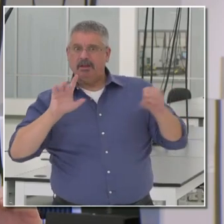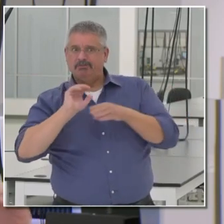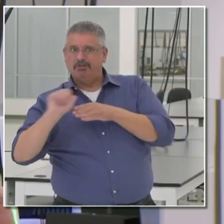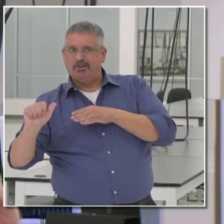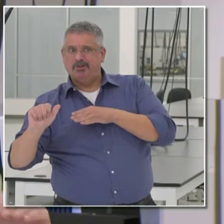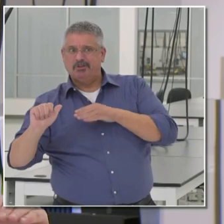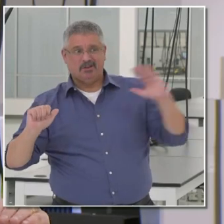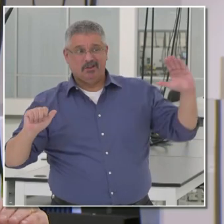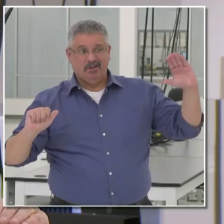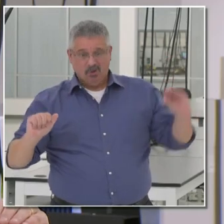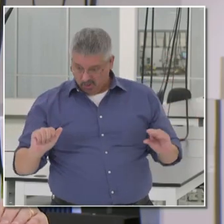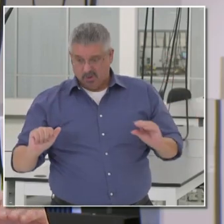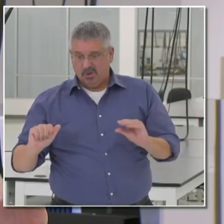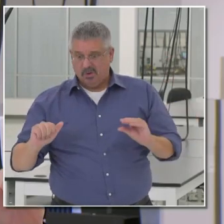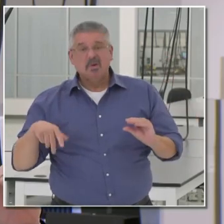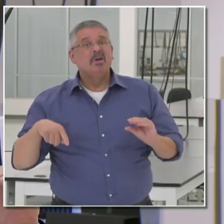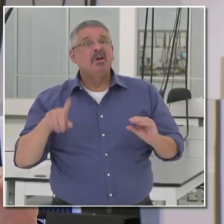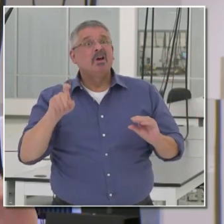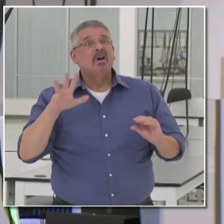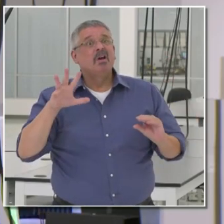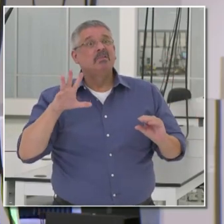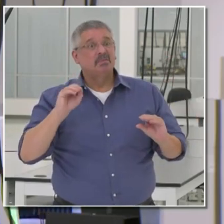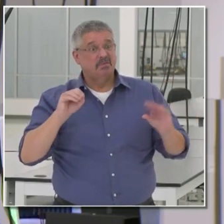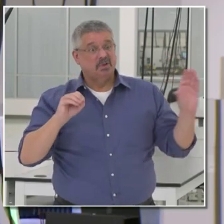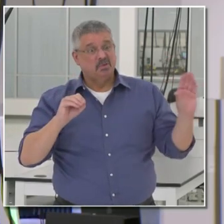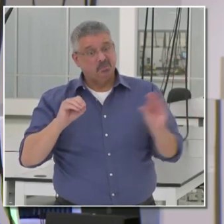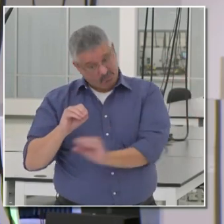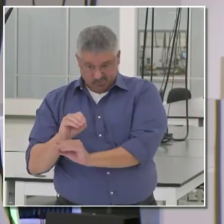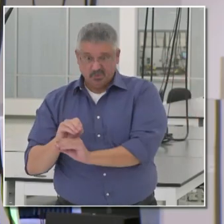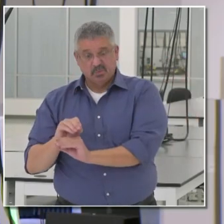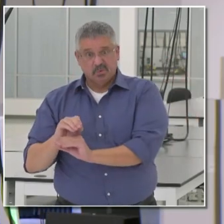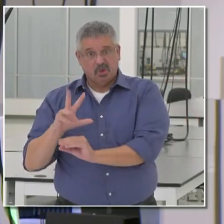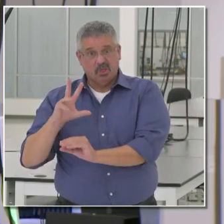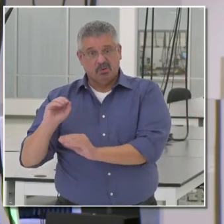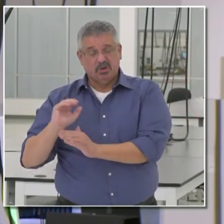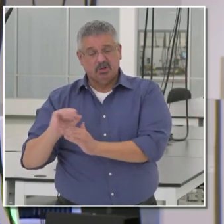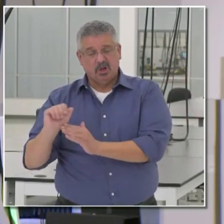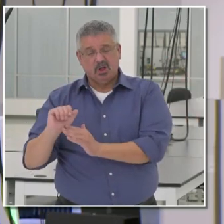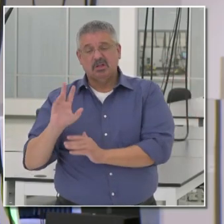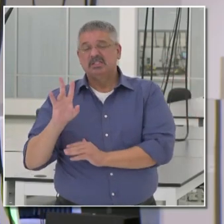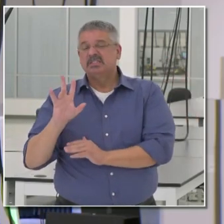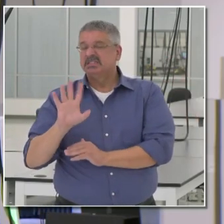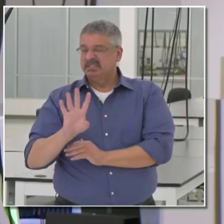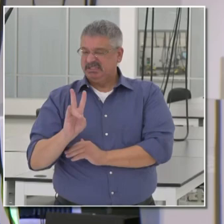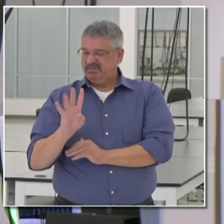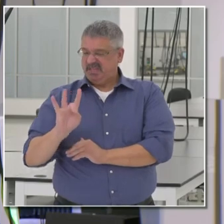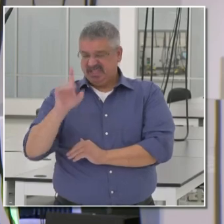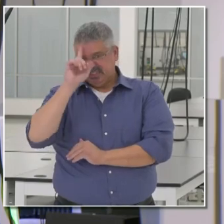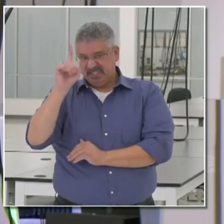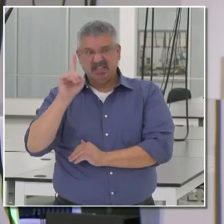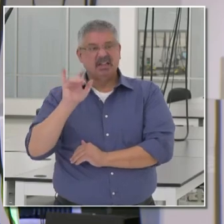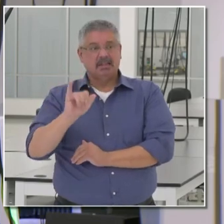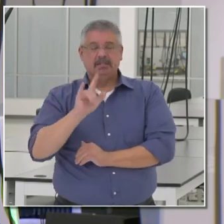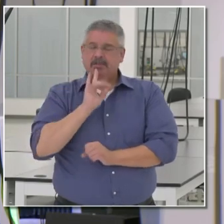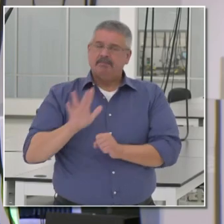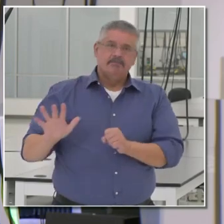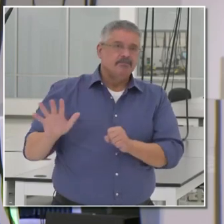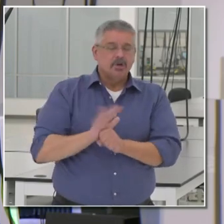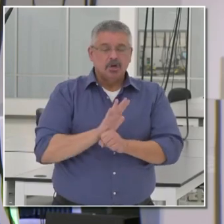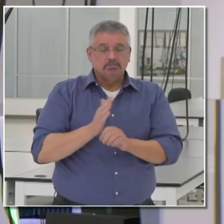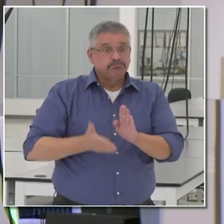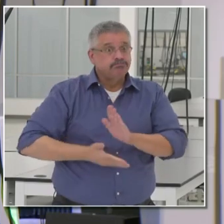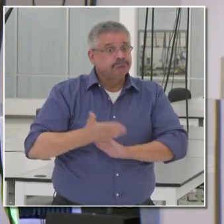centavos por prueba en promedio de 150 dólares al costo de 30 dólares con 78 centavos